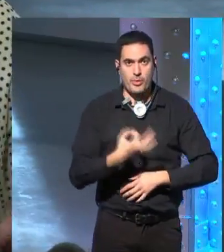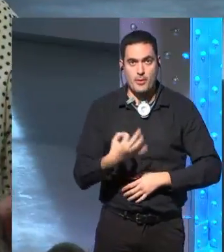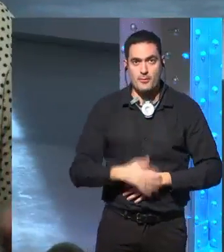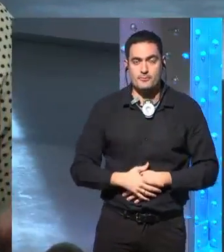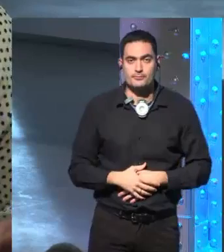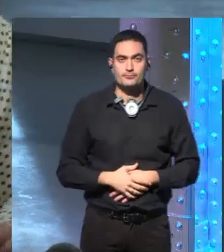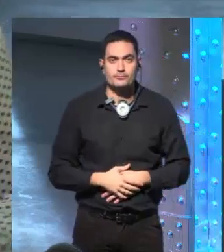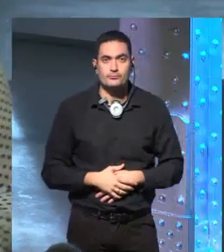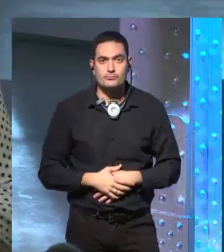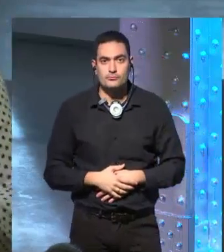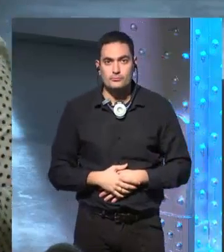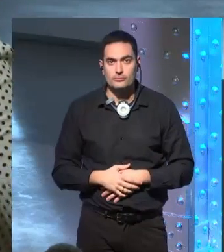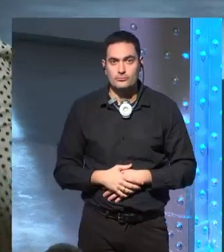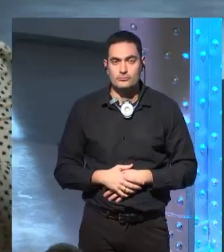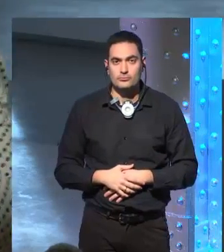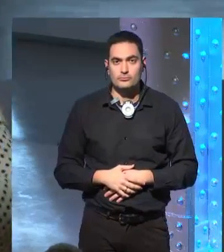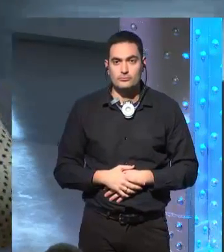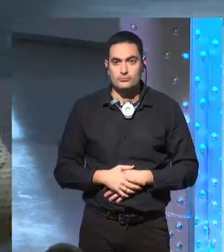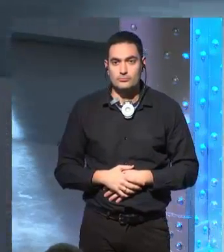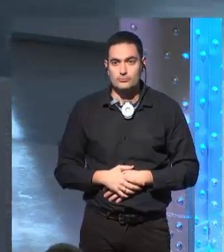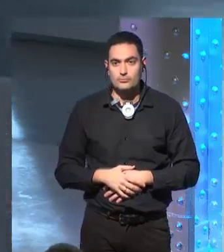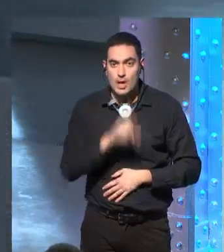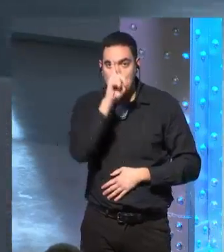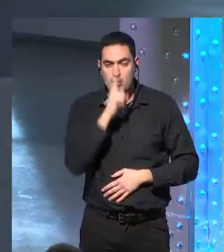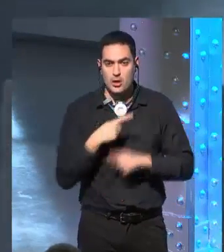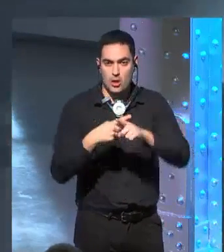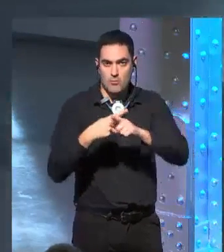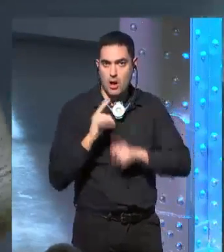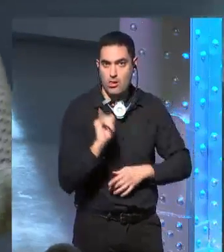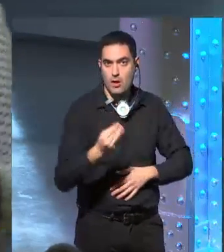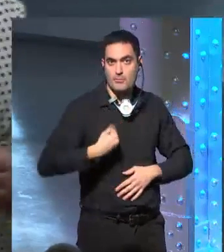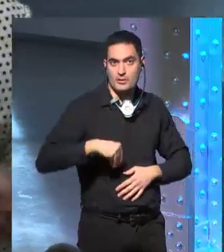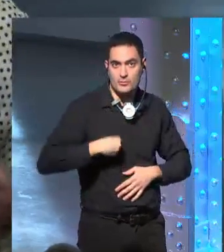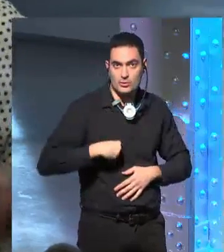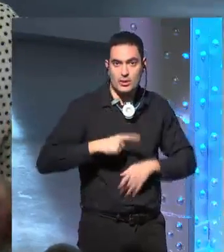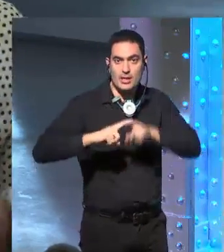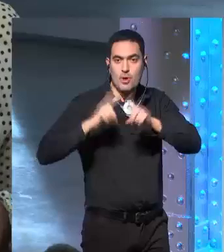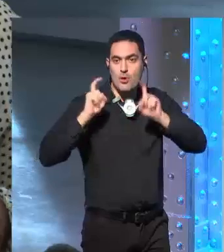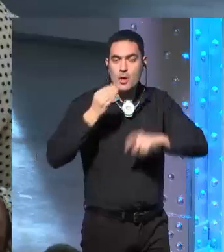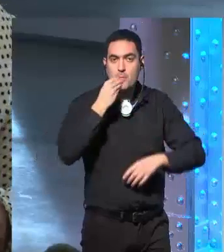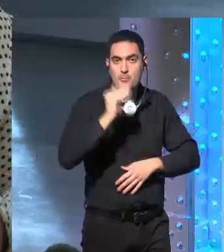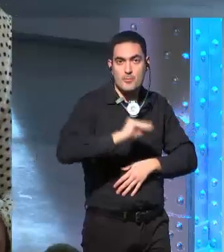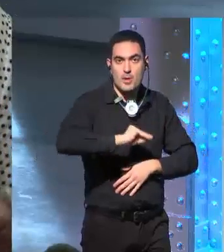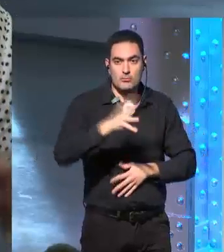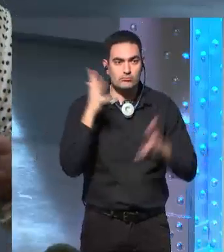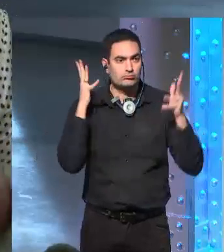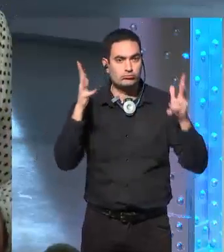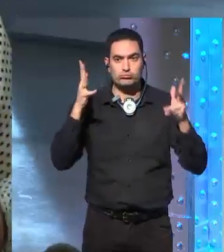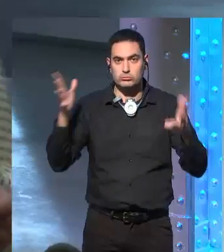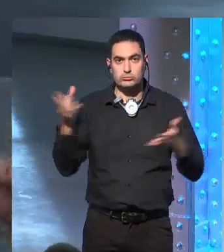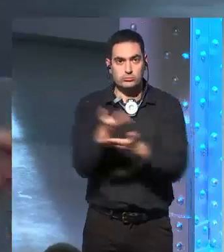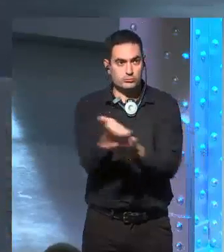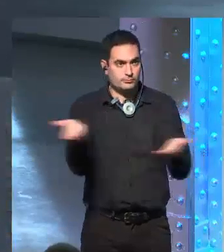desde entonces tenemos esta cuenta compartida, y es el mejor tipo de educación que puedo recomendarle